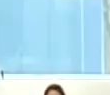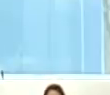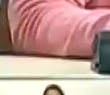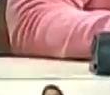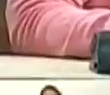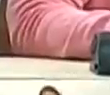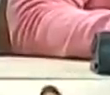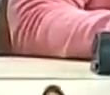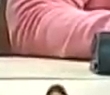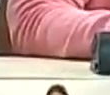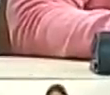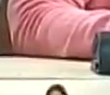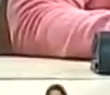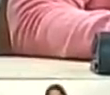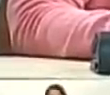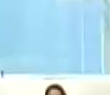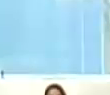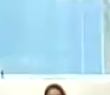presente.